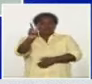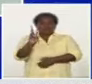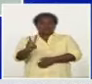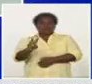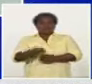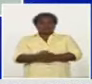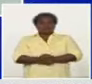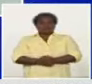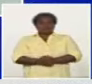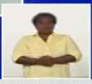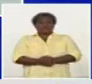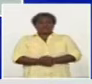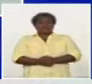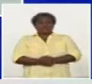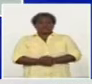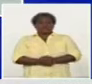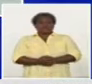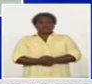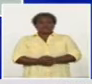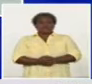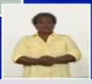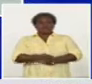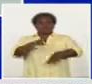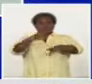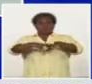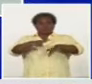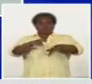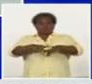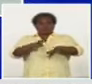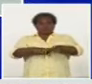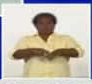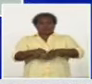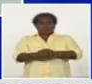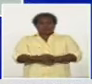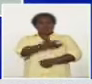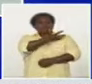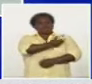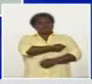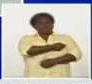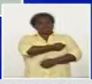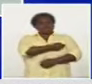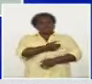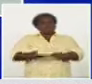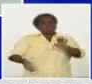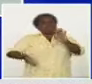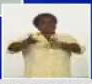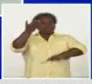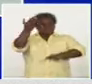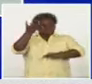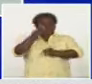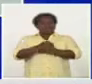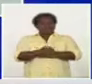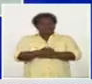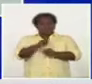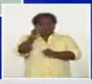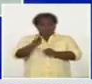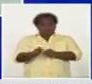cada uno. La Habana, lamentablemente, incrementa de nuevo el número de casos a